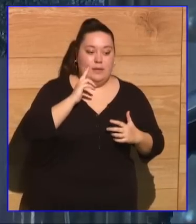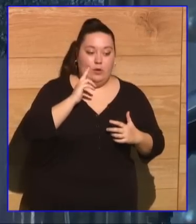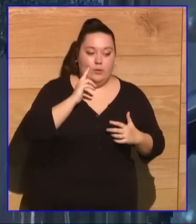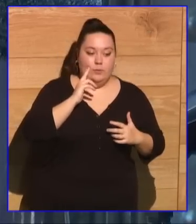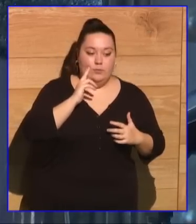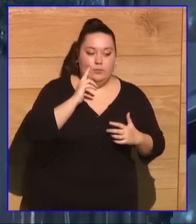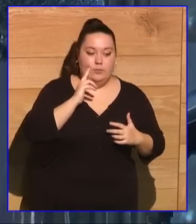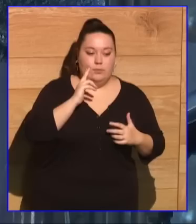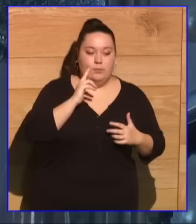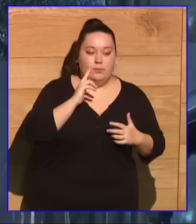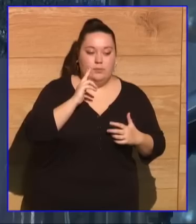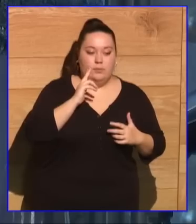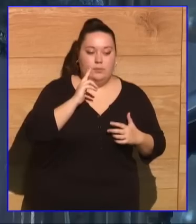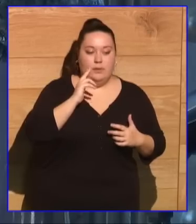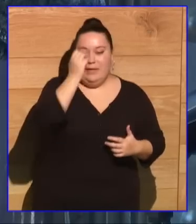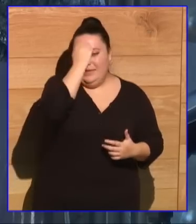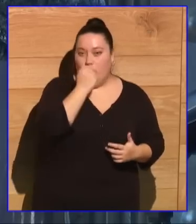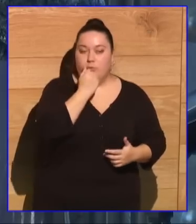sé pronunciar bien, Rodrigo, a ver si me ayudas.